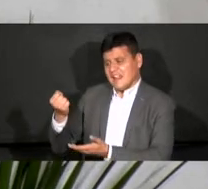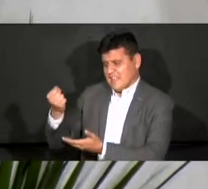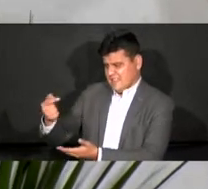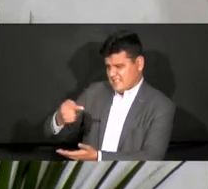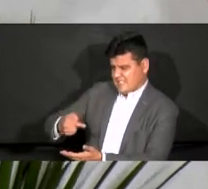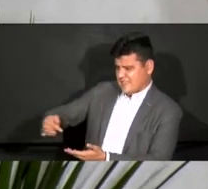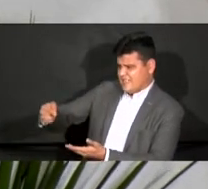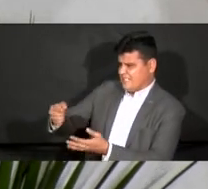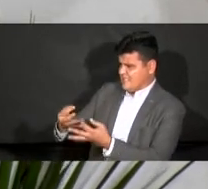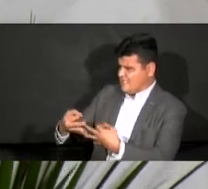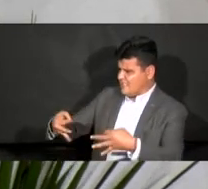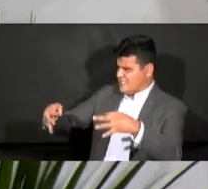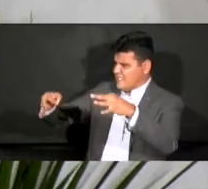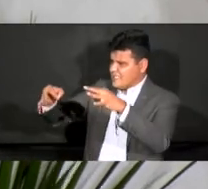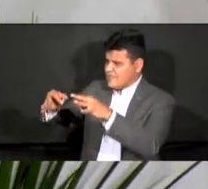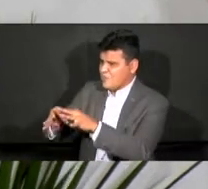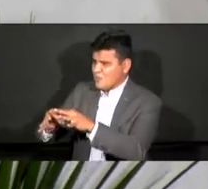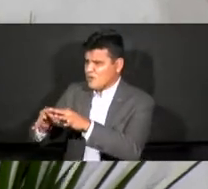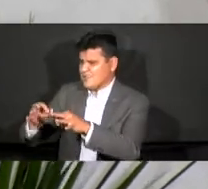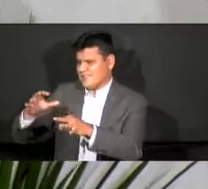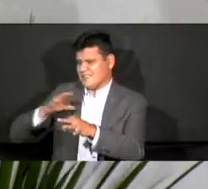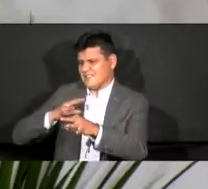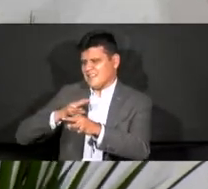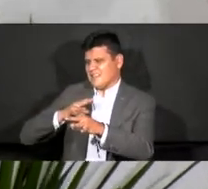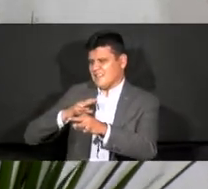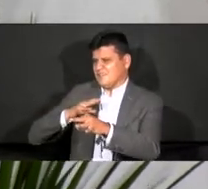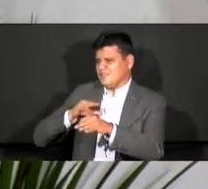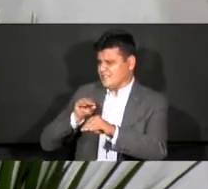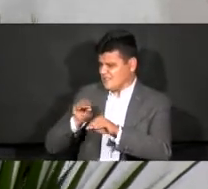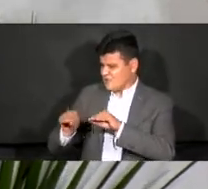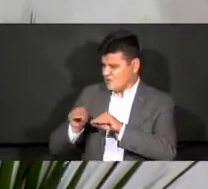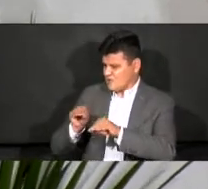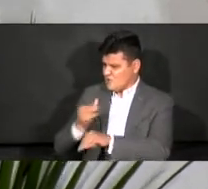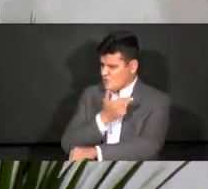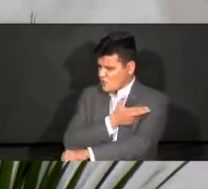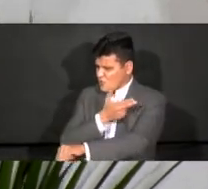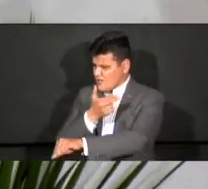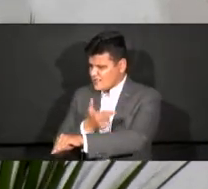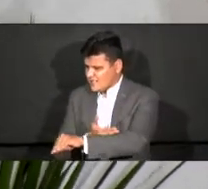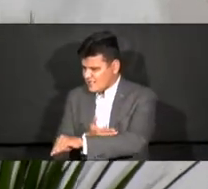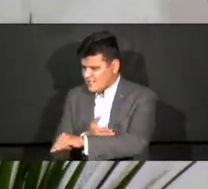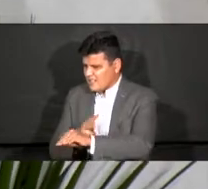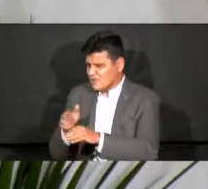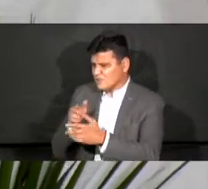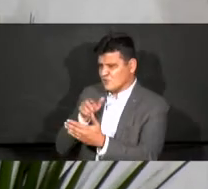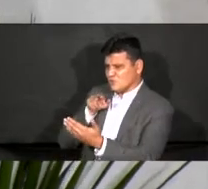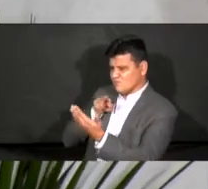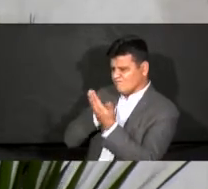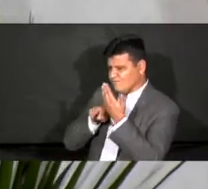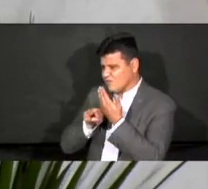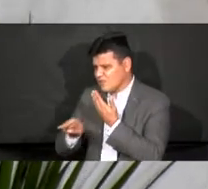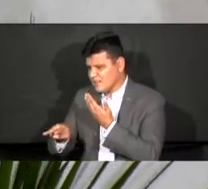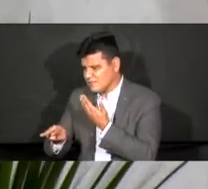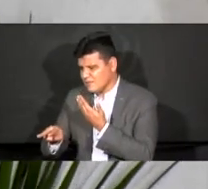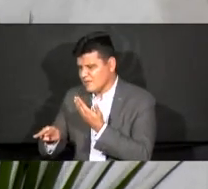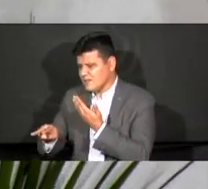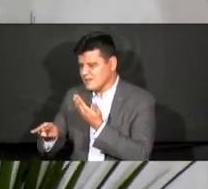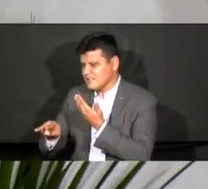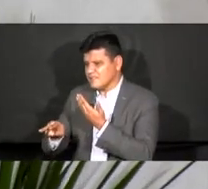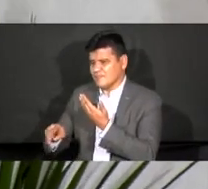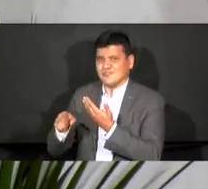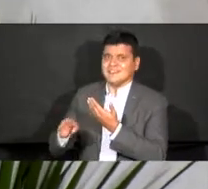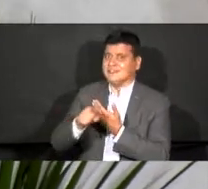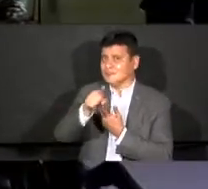preciso de administrarlos con honestidad, de administrarlo con transparencia y eficiencia para mejorar sus vidas, porque es dinero que les